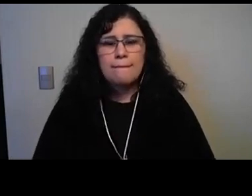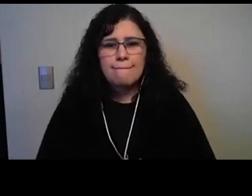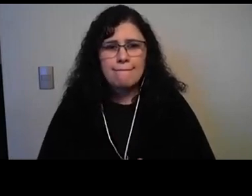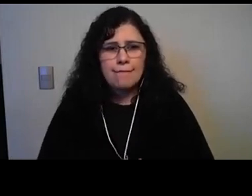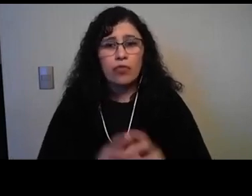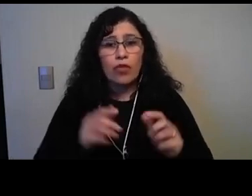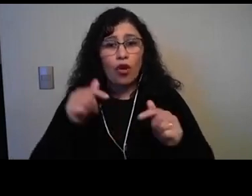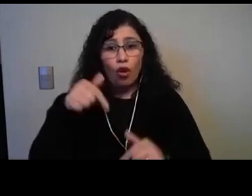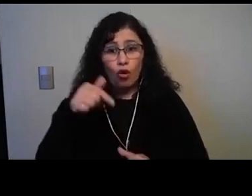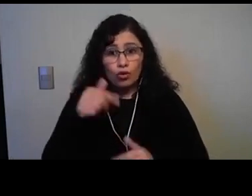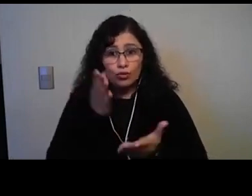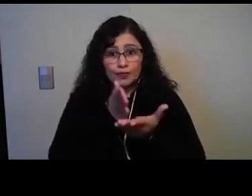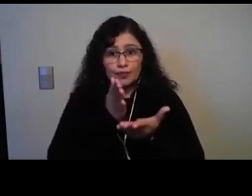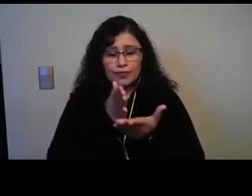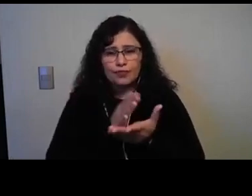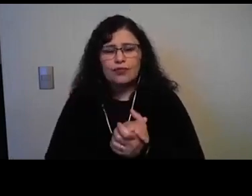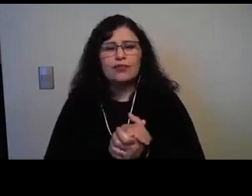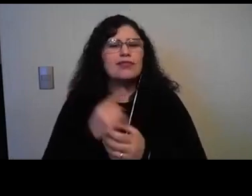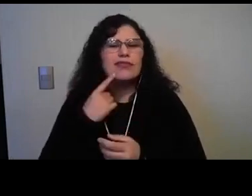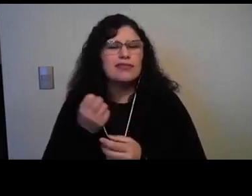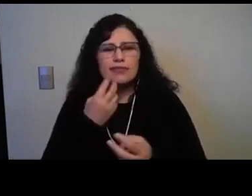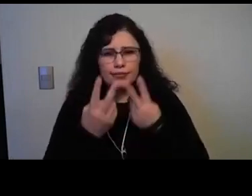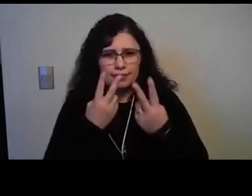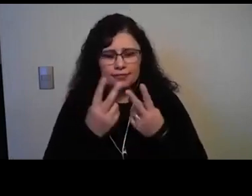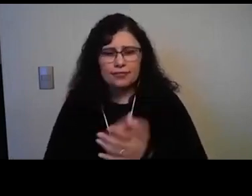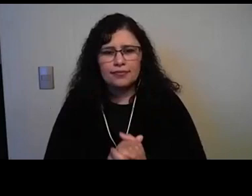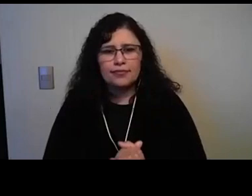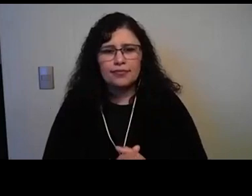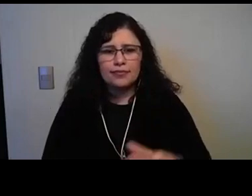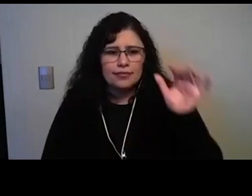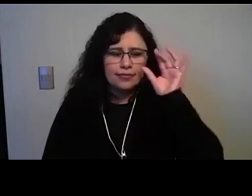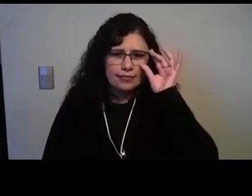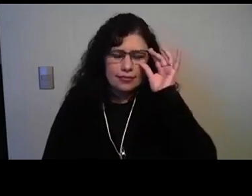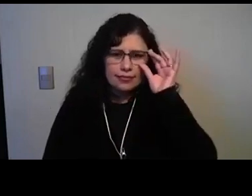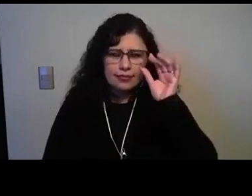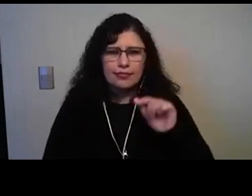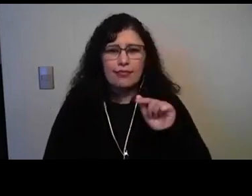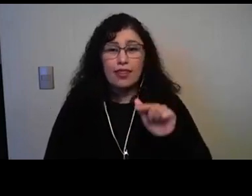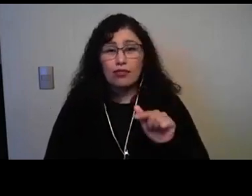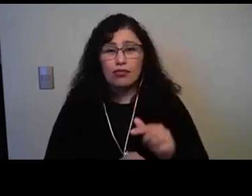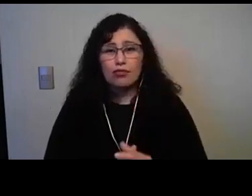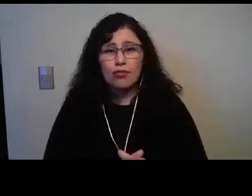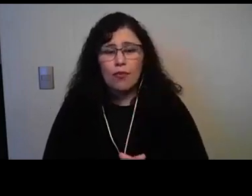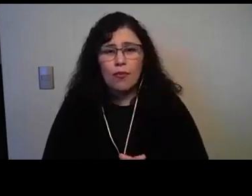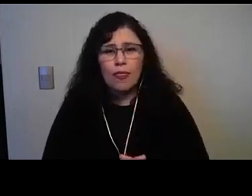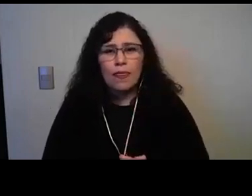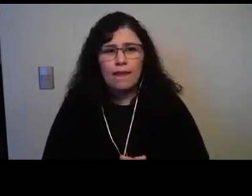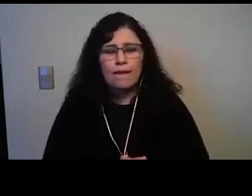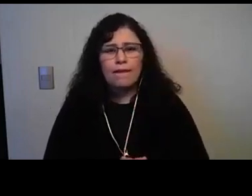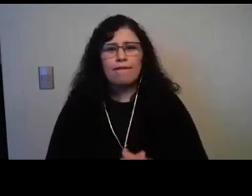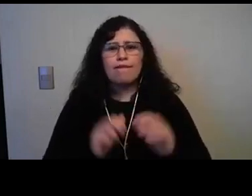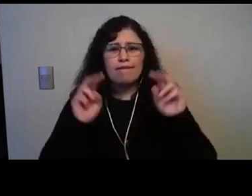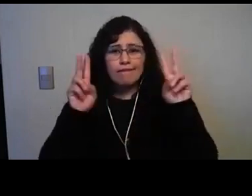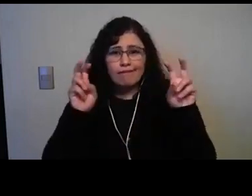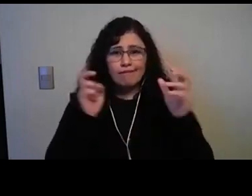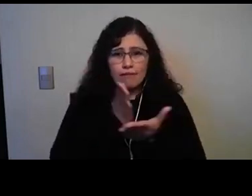Bien, ahora sí. Lo que vamos a ver el día de hoy ya tiene que ver en gran medida con una cátedra que